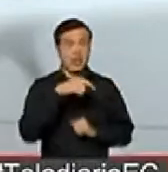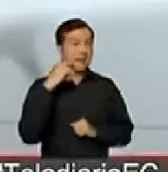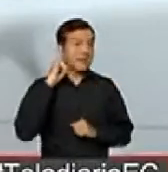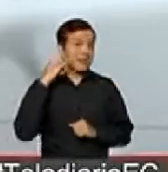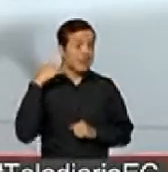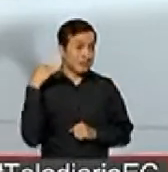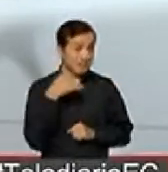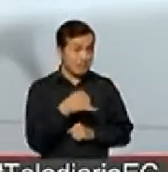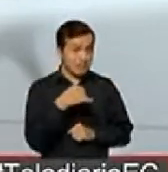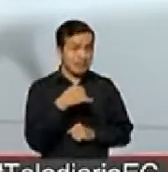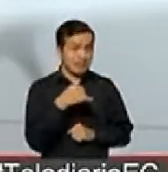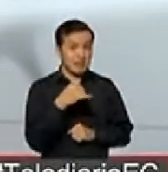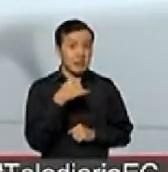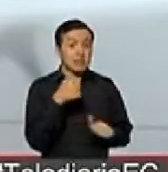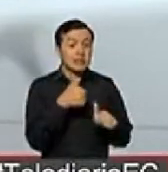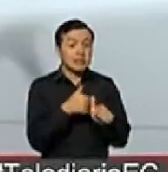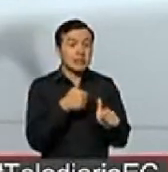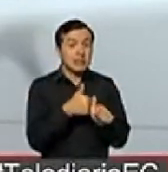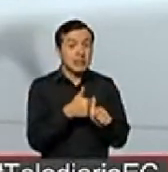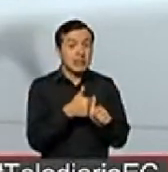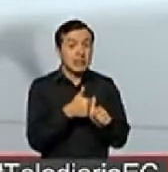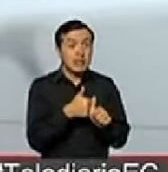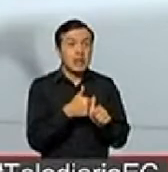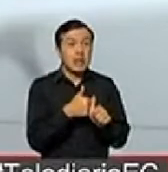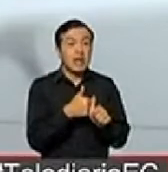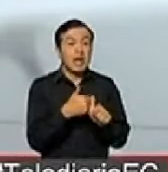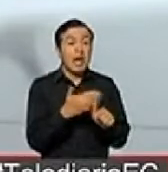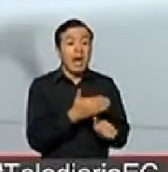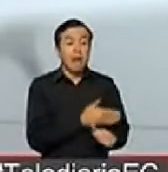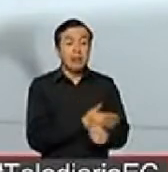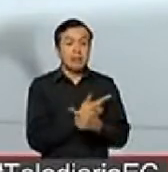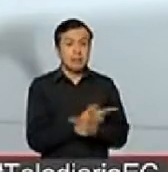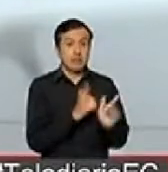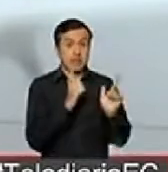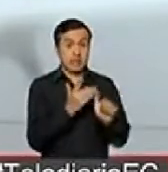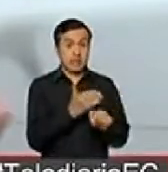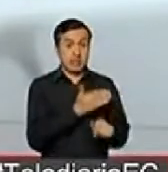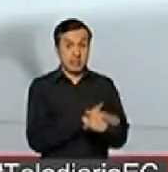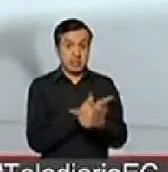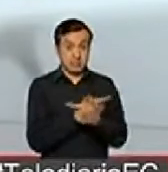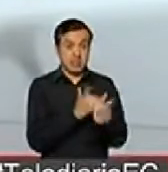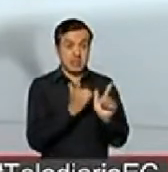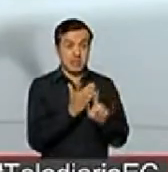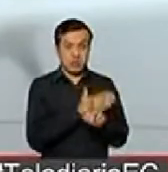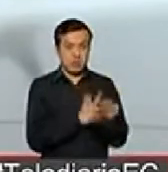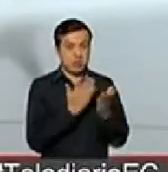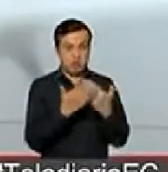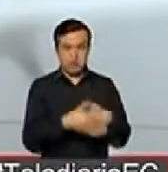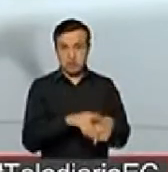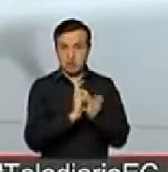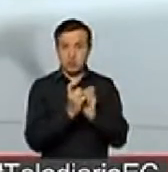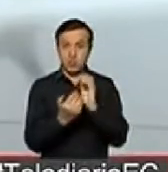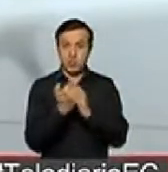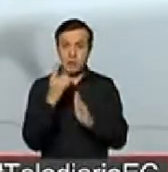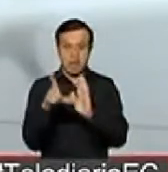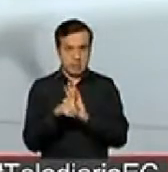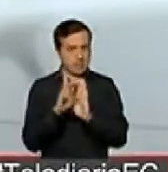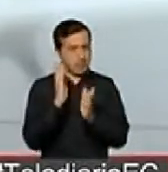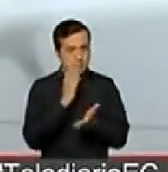niña estaba próximo a acceder a este beneficio de la prelibertad que había en el Ecuador, porque ya se cambió con el Código Integral